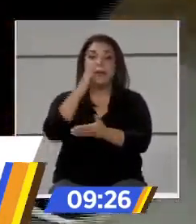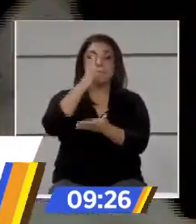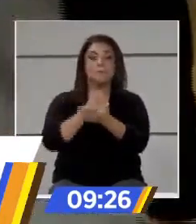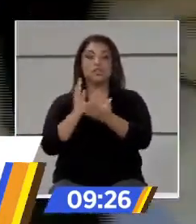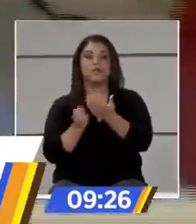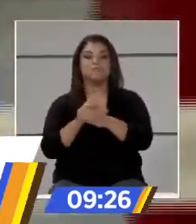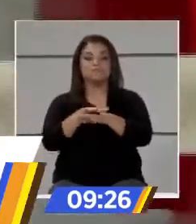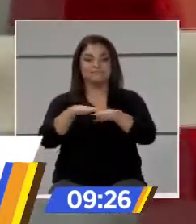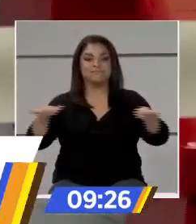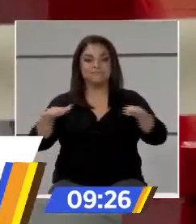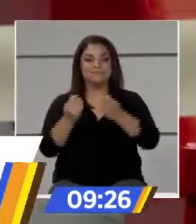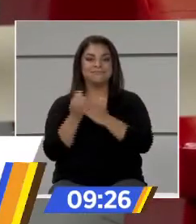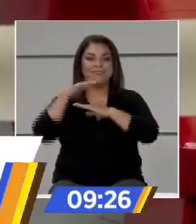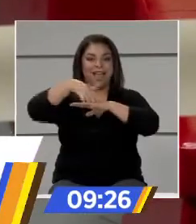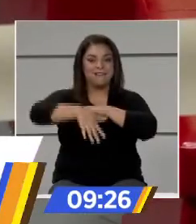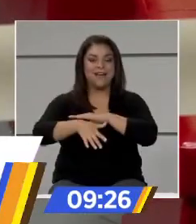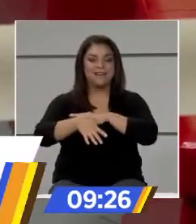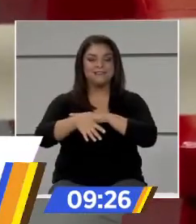El piso es lava.